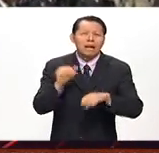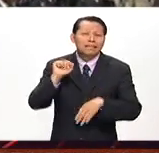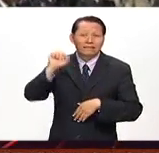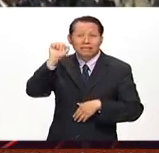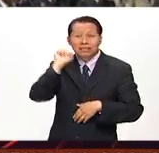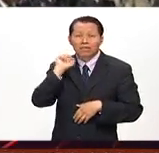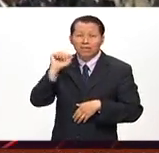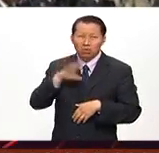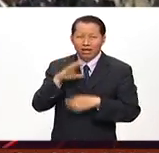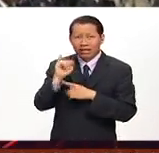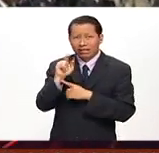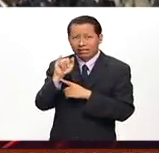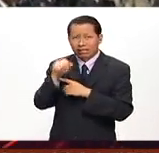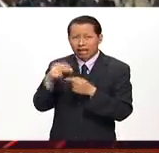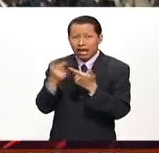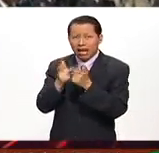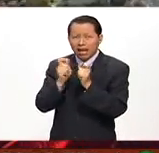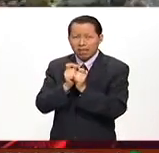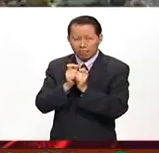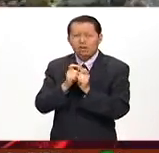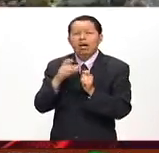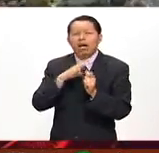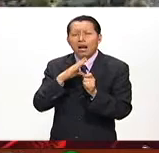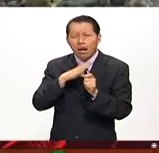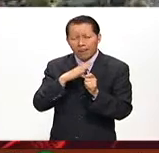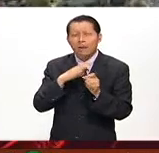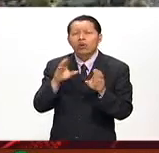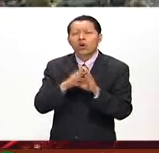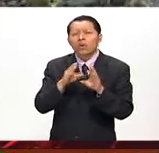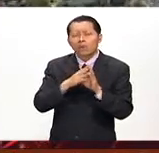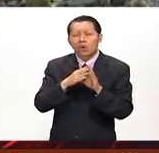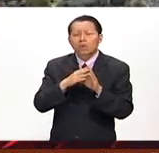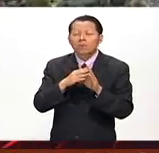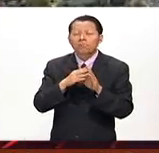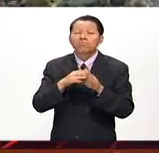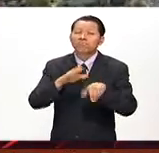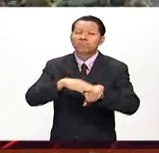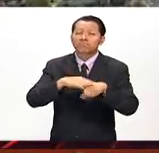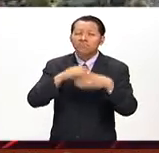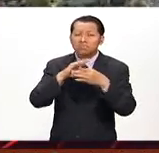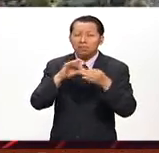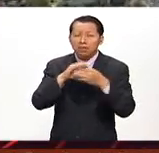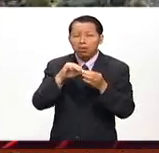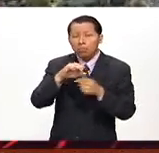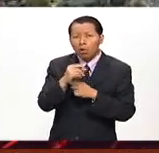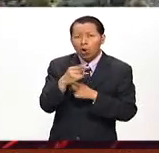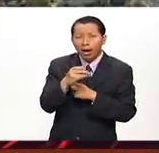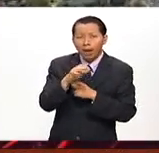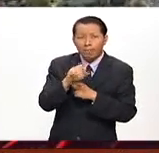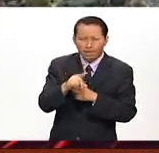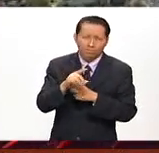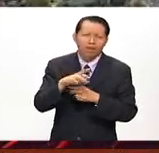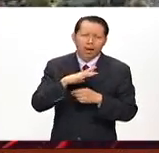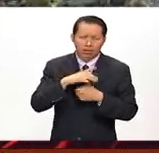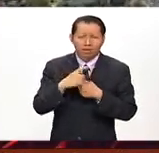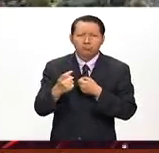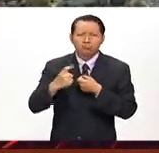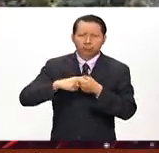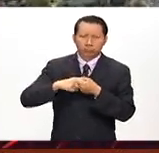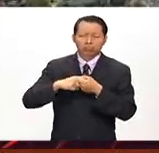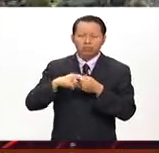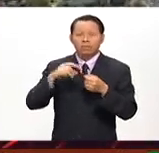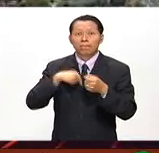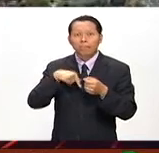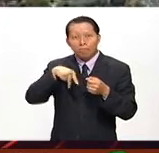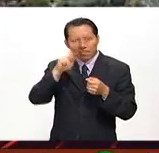un comunicado en el que asegura que Mohamed Lawash es uno de los seguidores, aunque vecinos